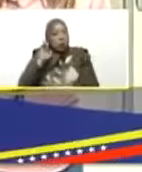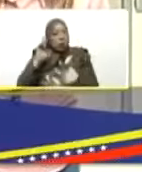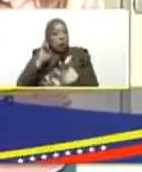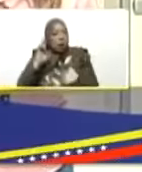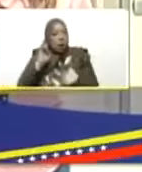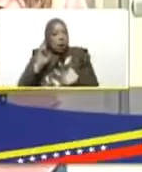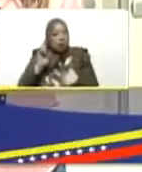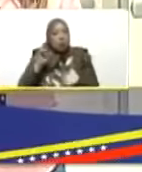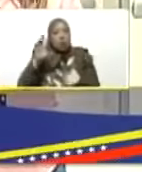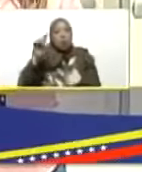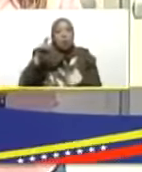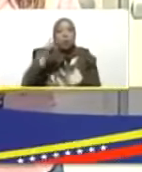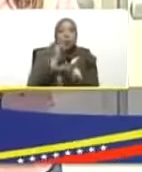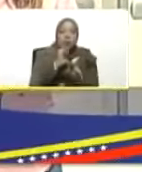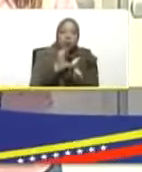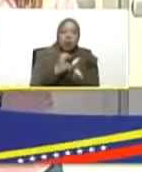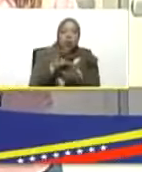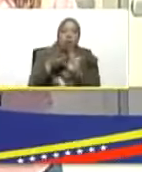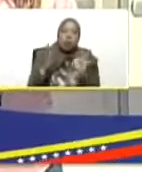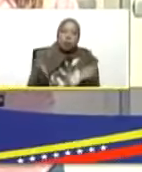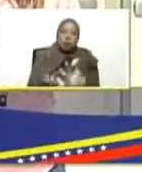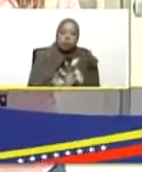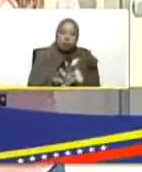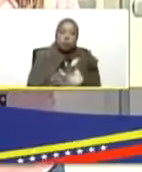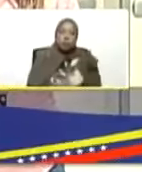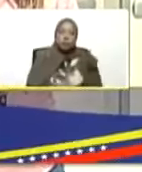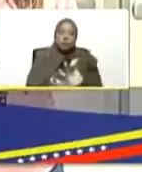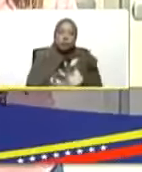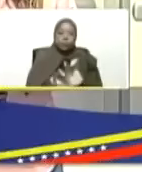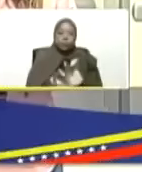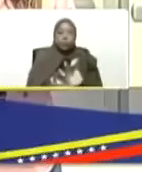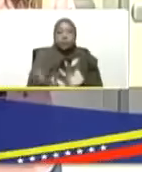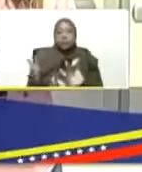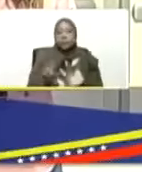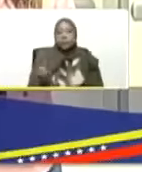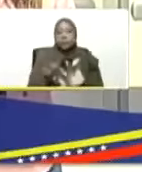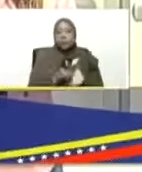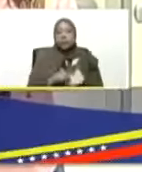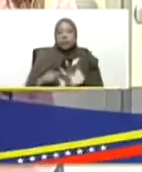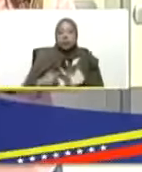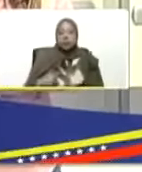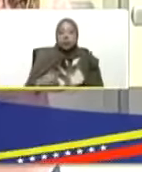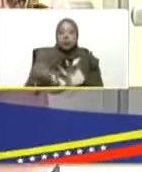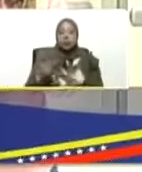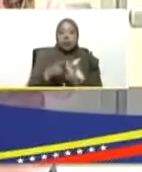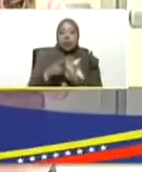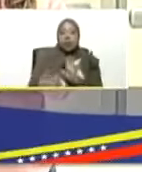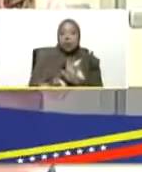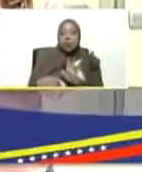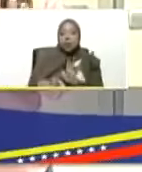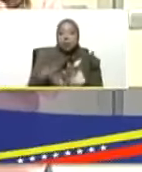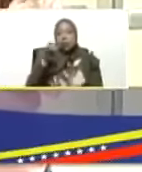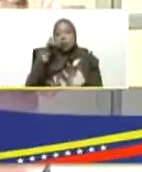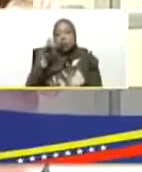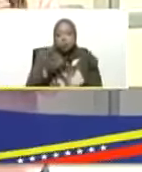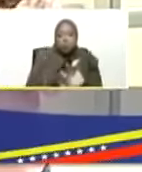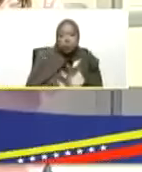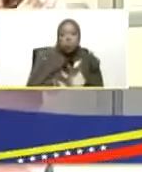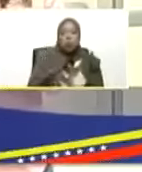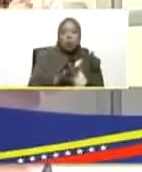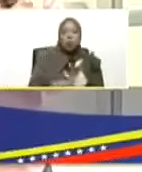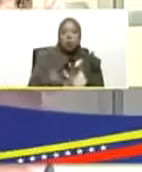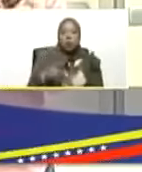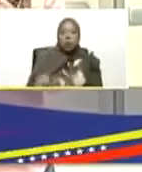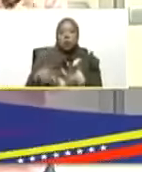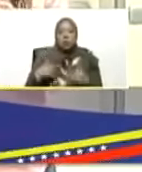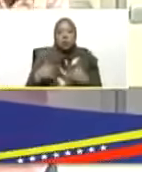escuchando en el mundo. En Venezuela nadie va a privatizar los derechos del pueblo y menos los derechos a